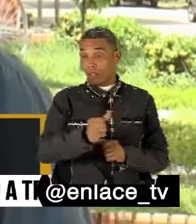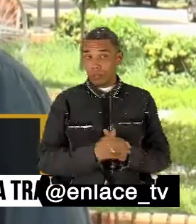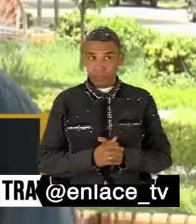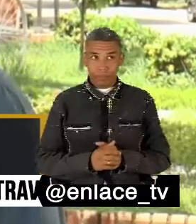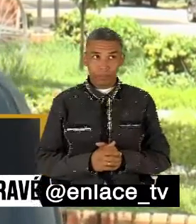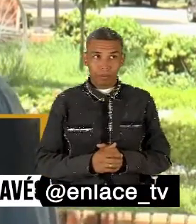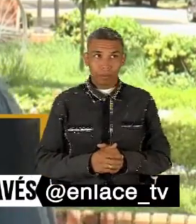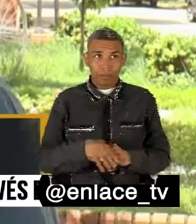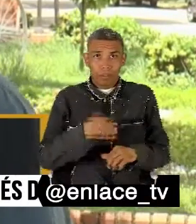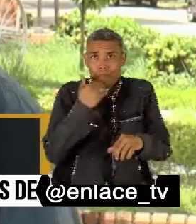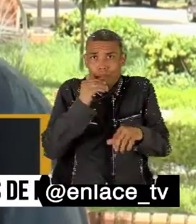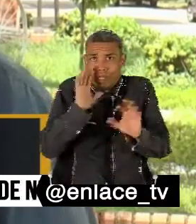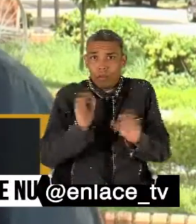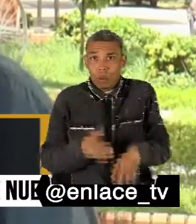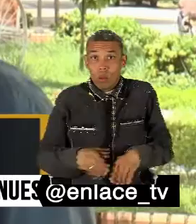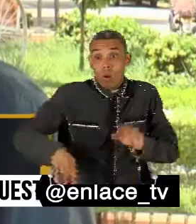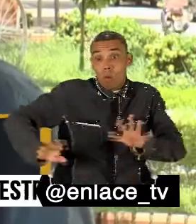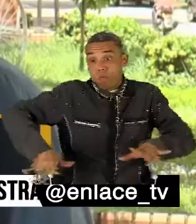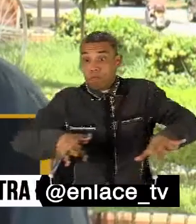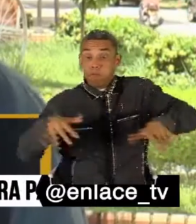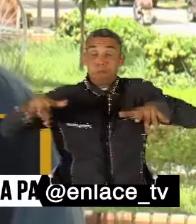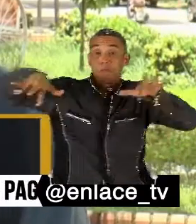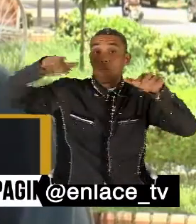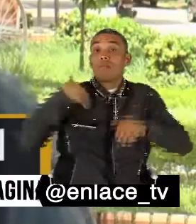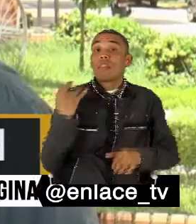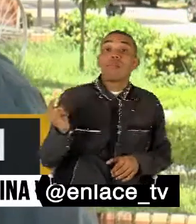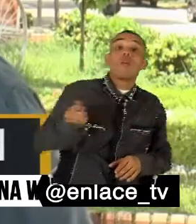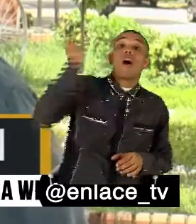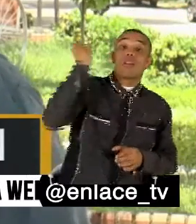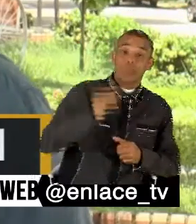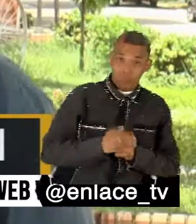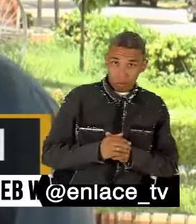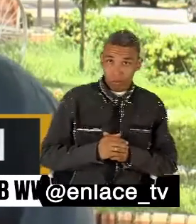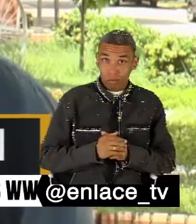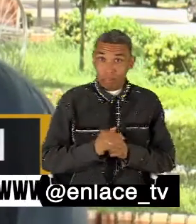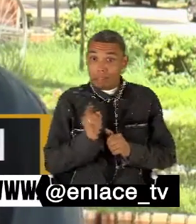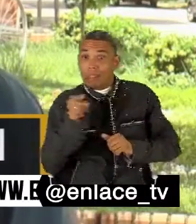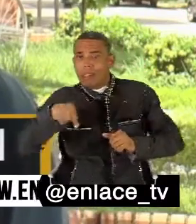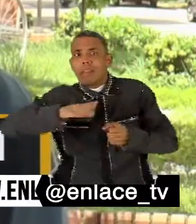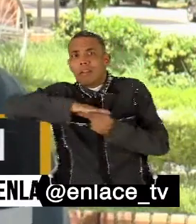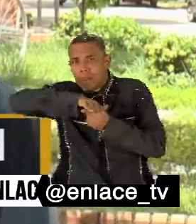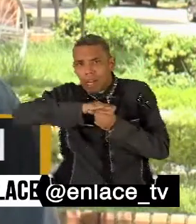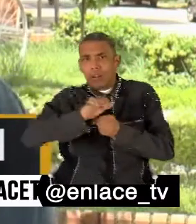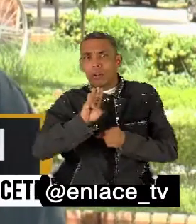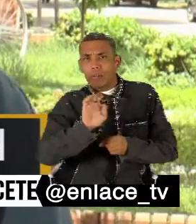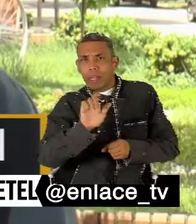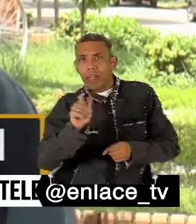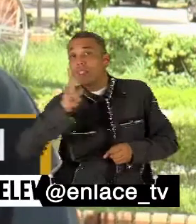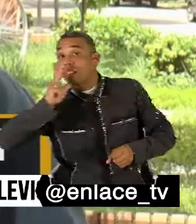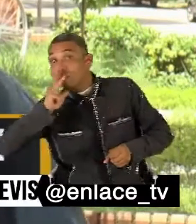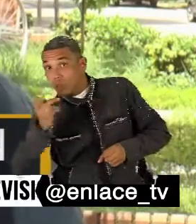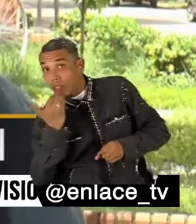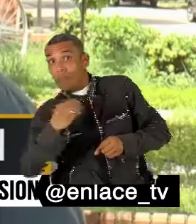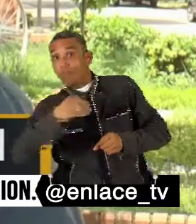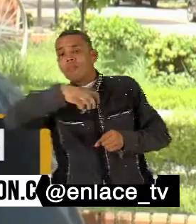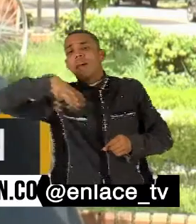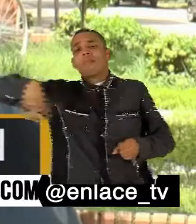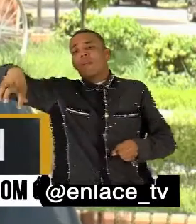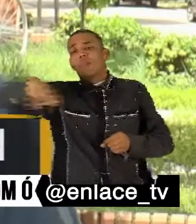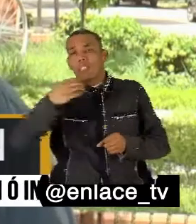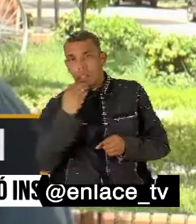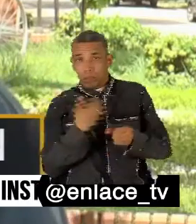6, 7, 8 horas, no lo vamos a aguantar. Y por ello las familias que están sufriendo este problema de afectaciones son las que han refrendado este documento. Este documento viene